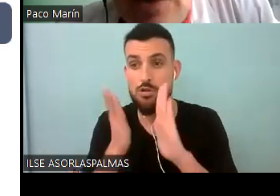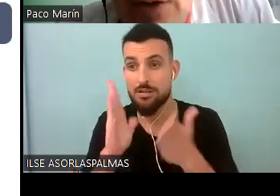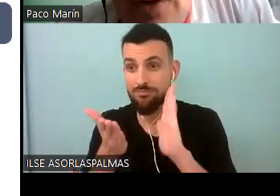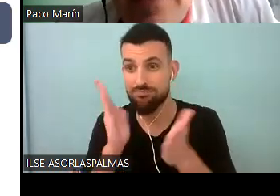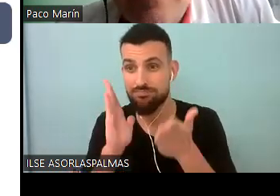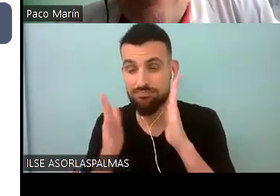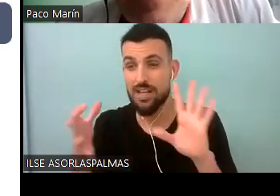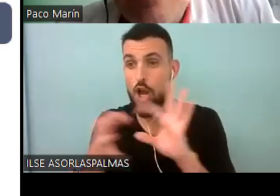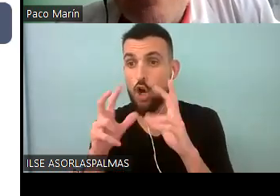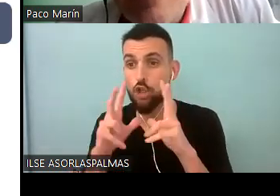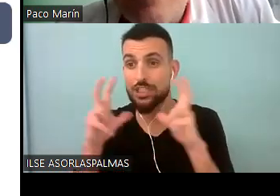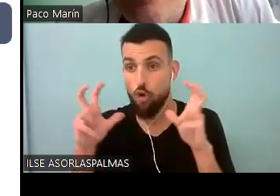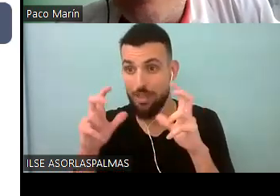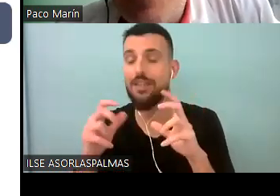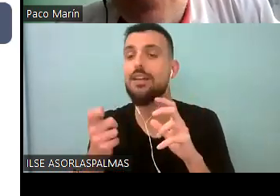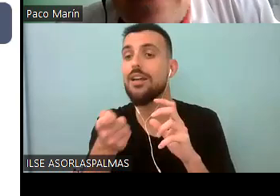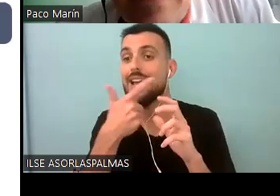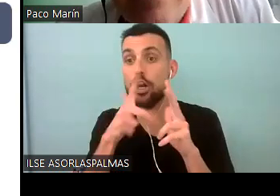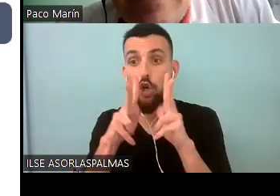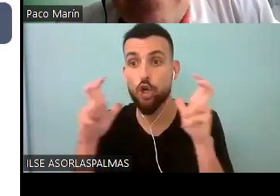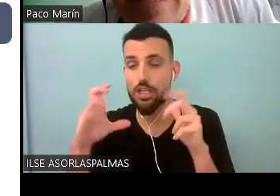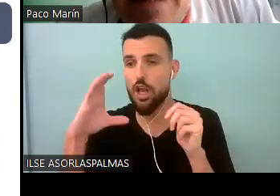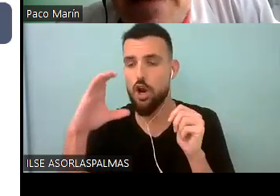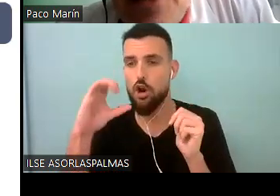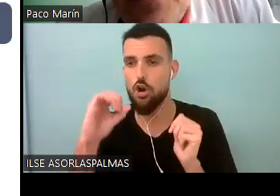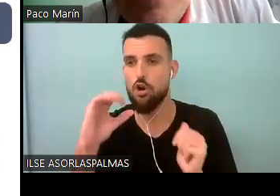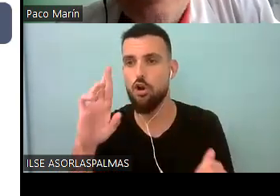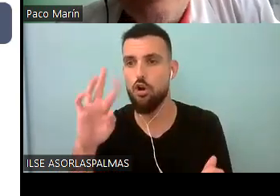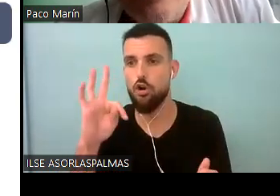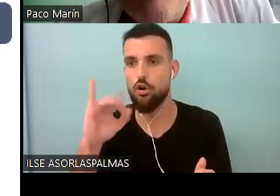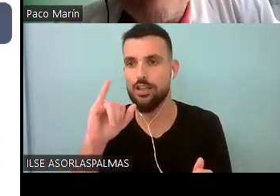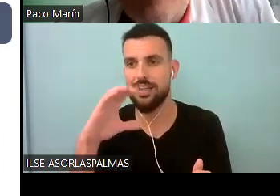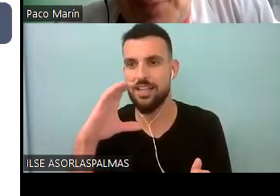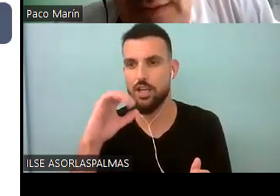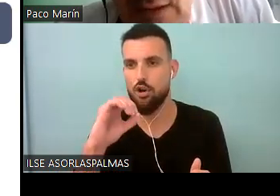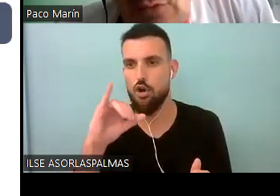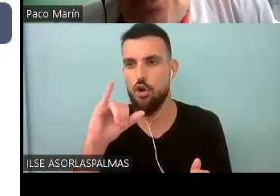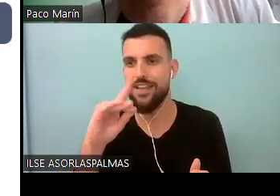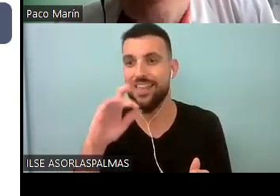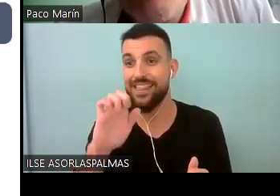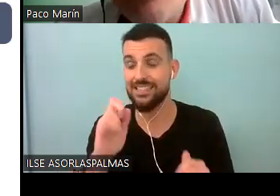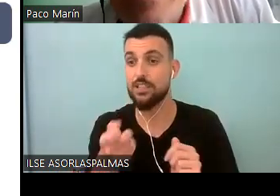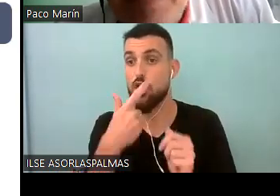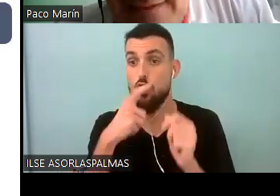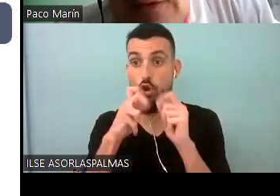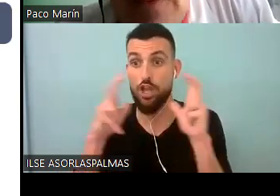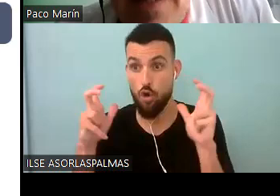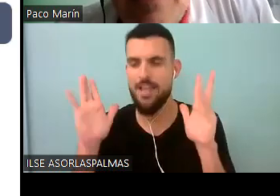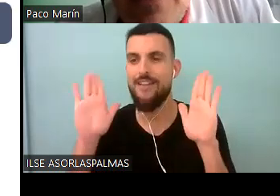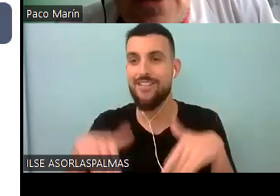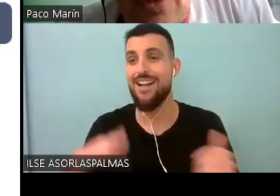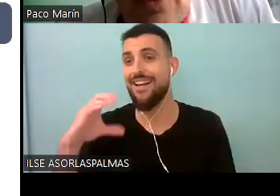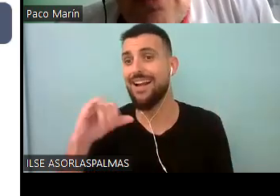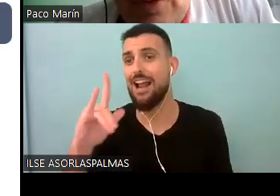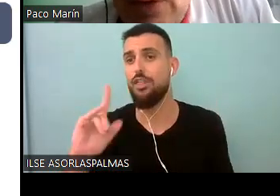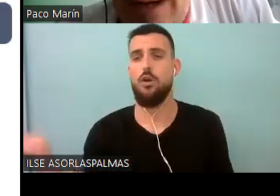el corticoide lo que hace es que disminuye la cantidad de calcio que se deposita en los huesos y aumenta la eliminación de ese calcio